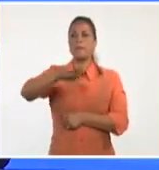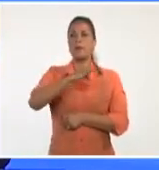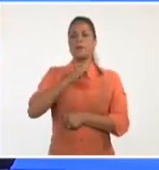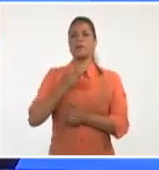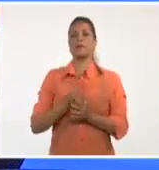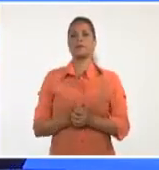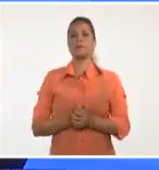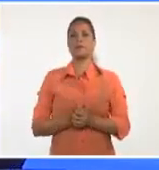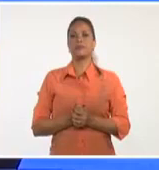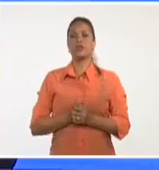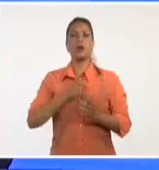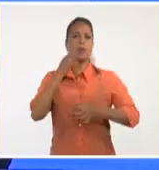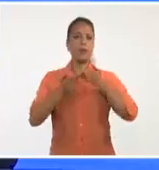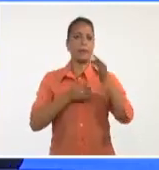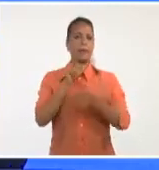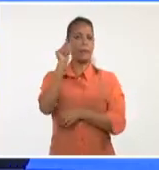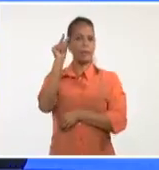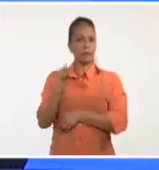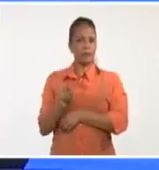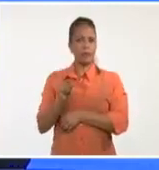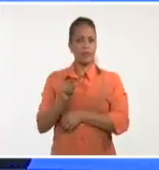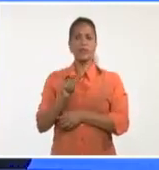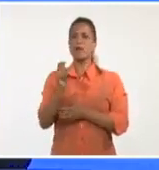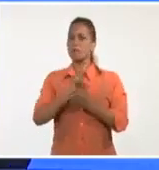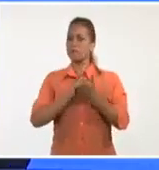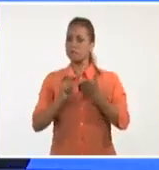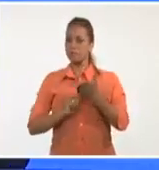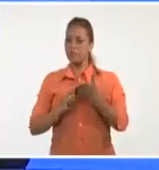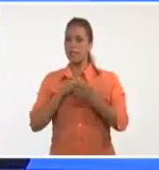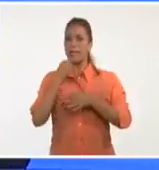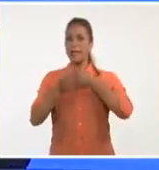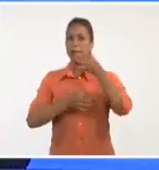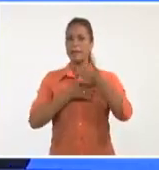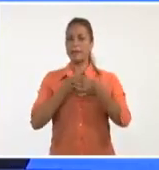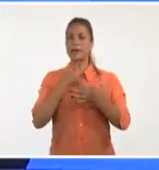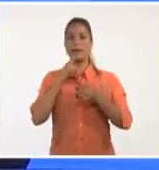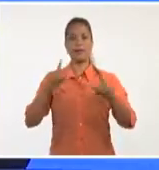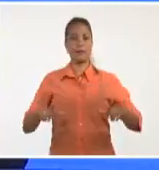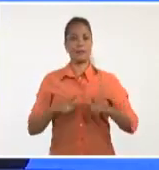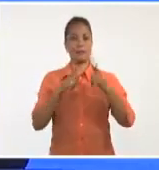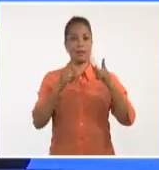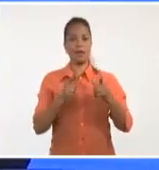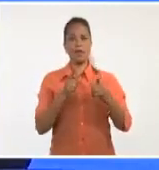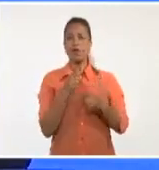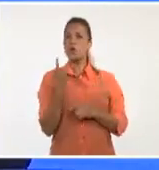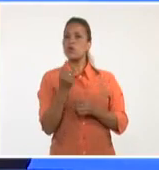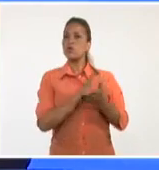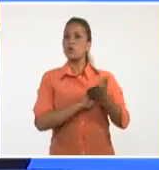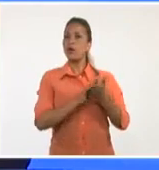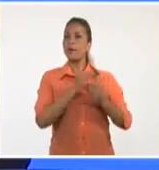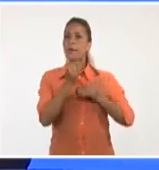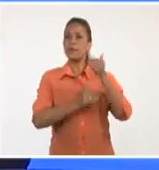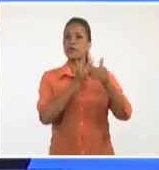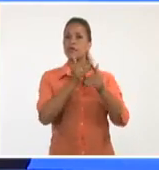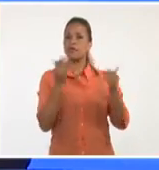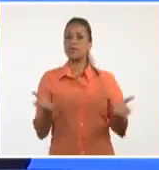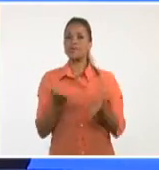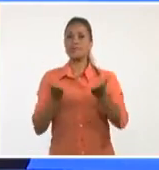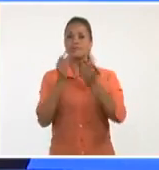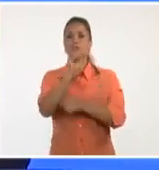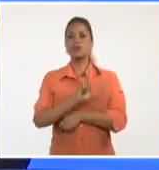le expresé personalmente en carta con motivo de este aniversario, ningún otro proceso de construcción del